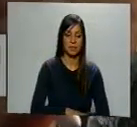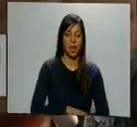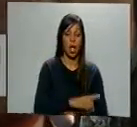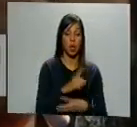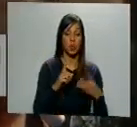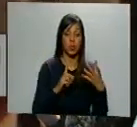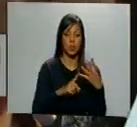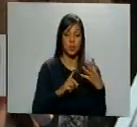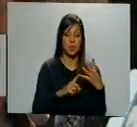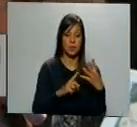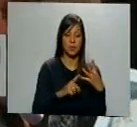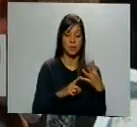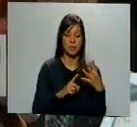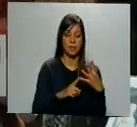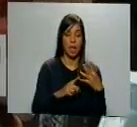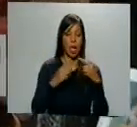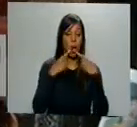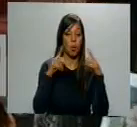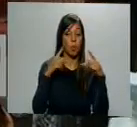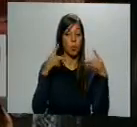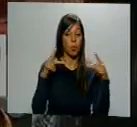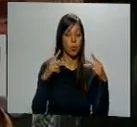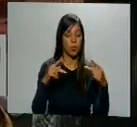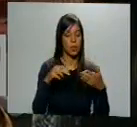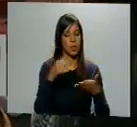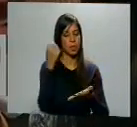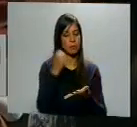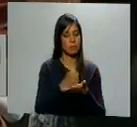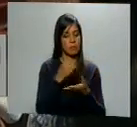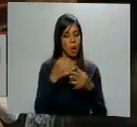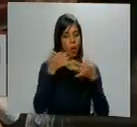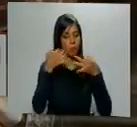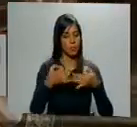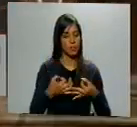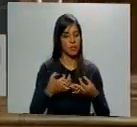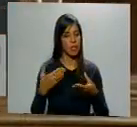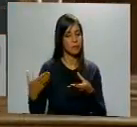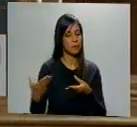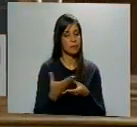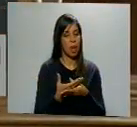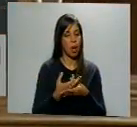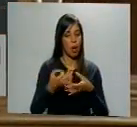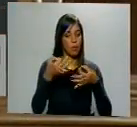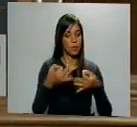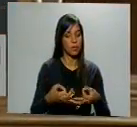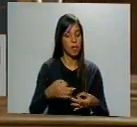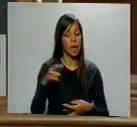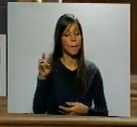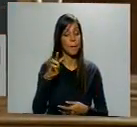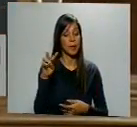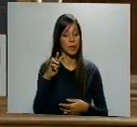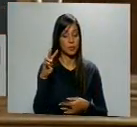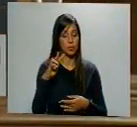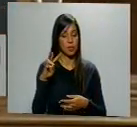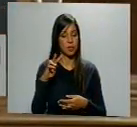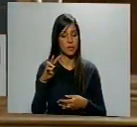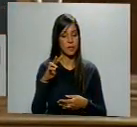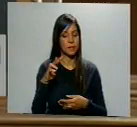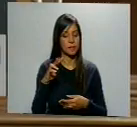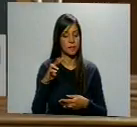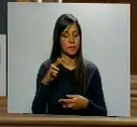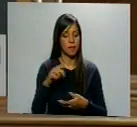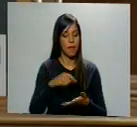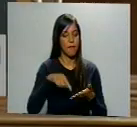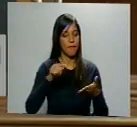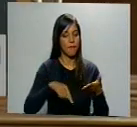Cuarto, publíquese el presente decreto constituyente en la Gaceta Oficial de la República Bolivariana de Venezuela, dado